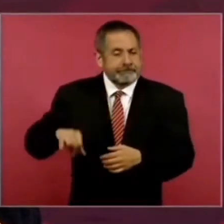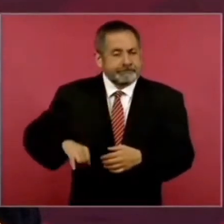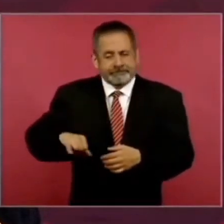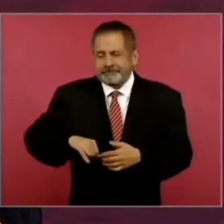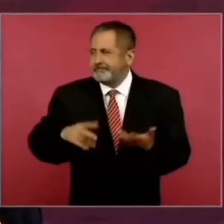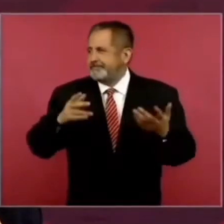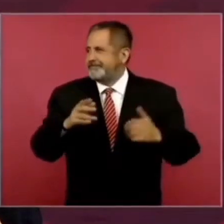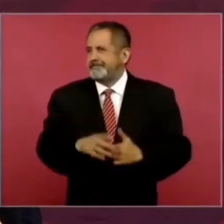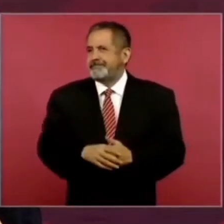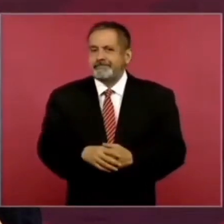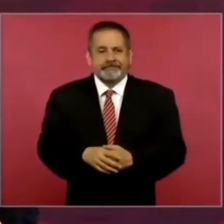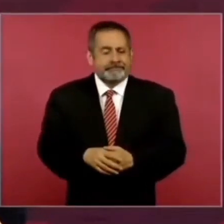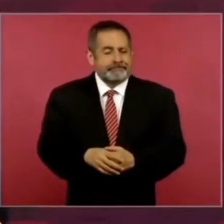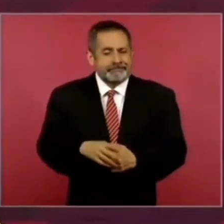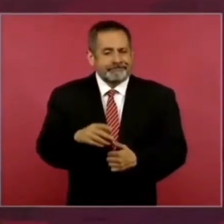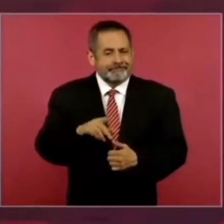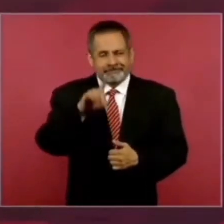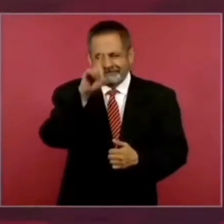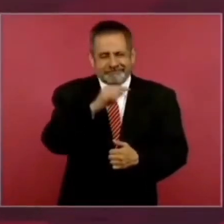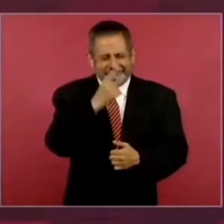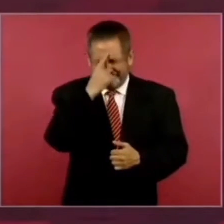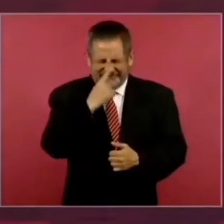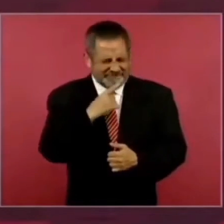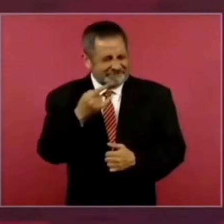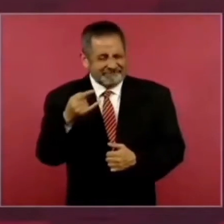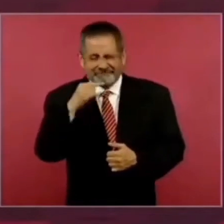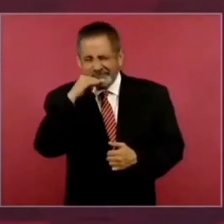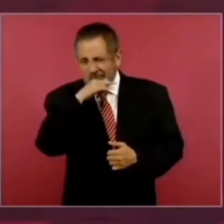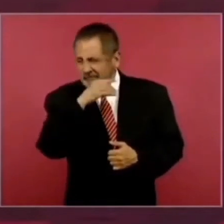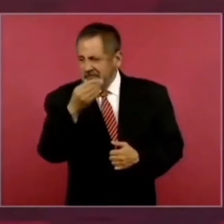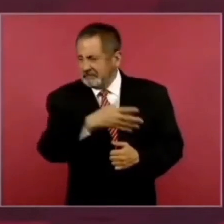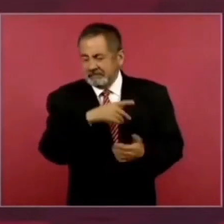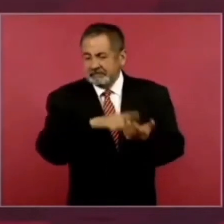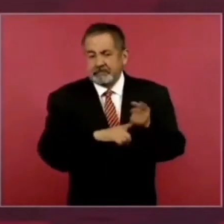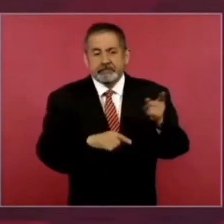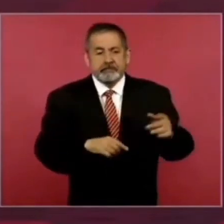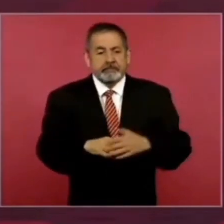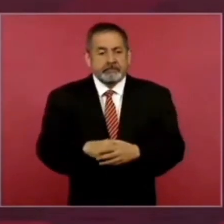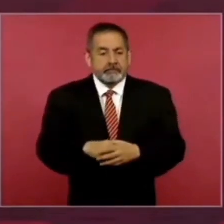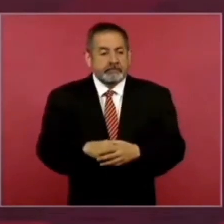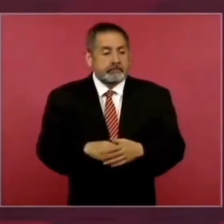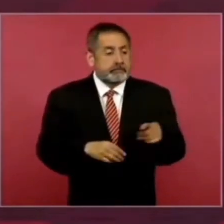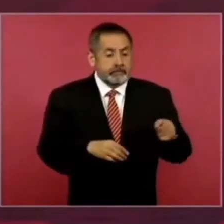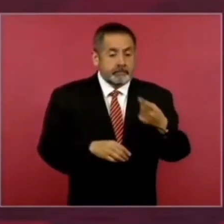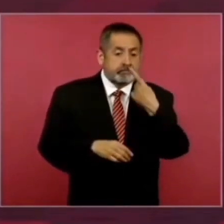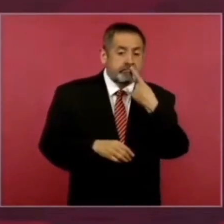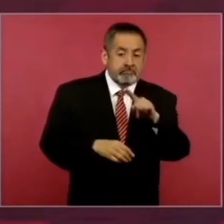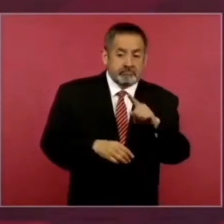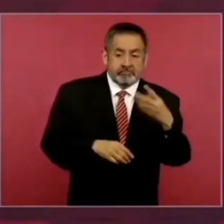más vil, cínico, es que presenta la denuncia